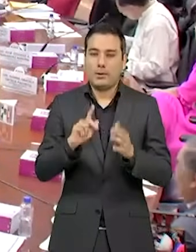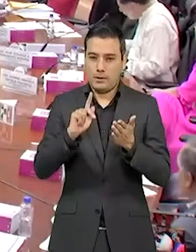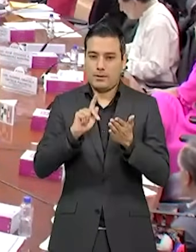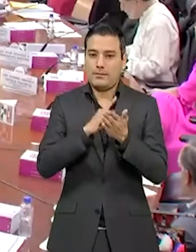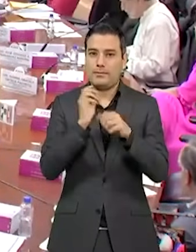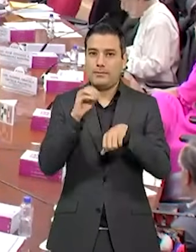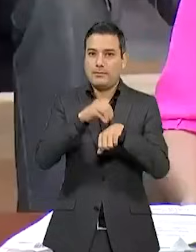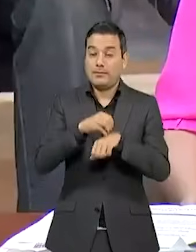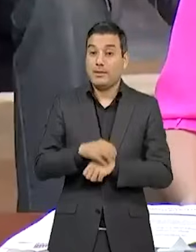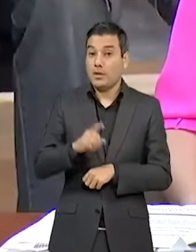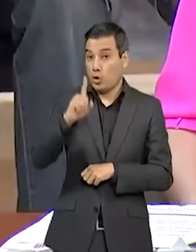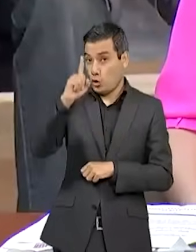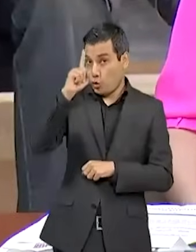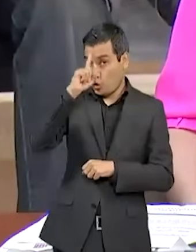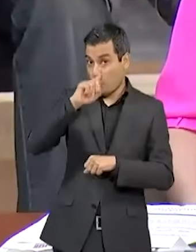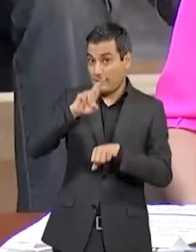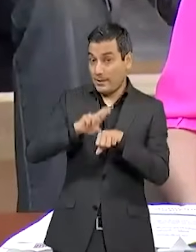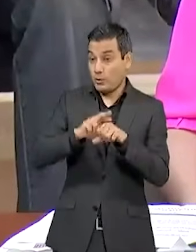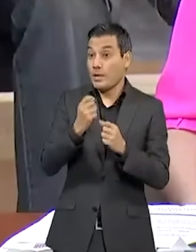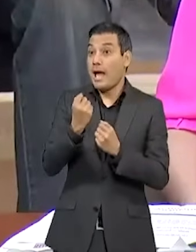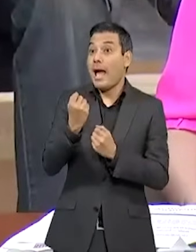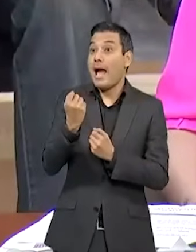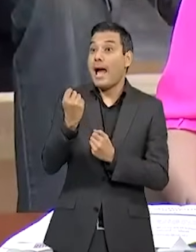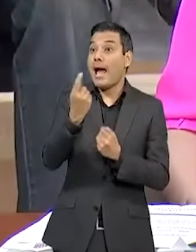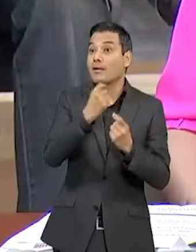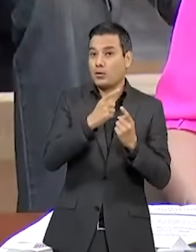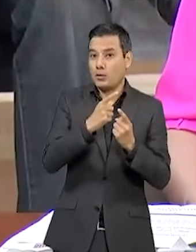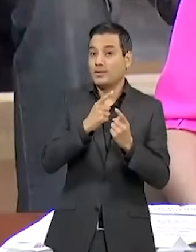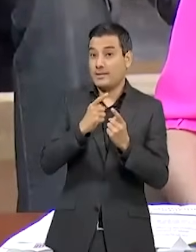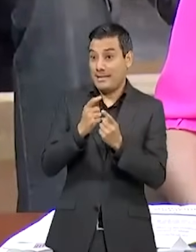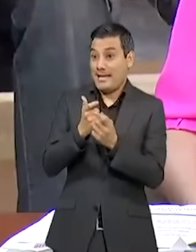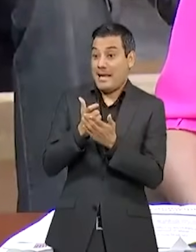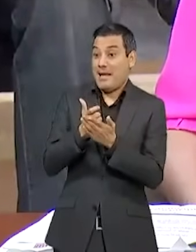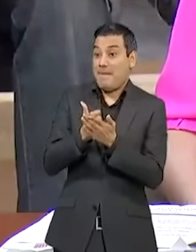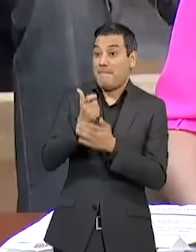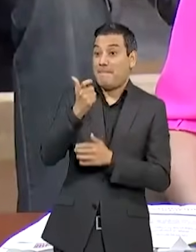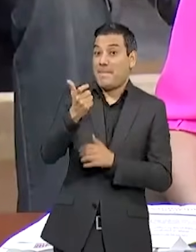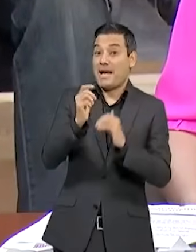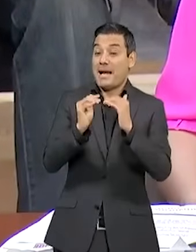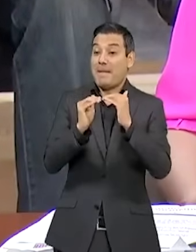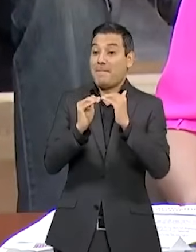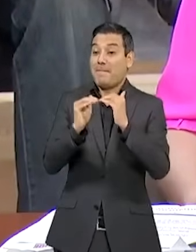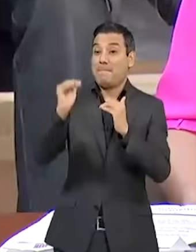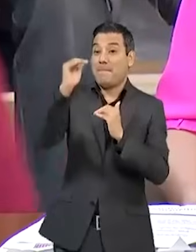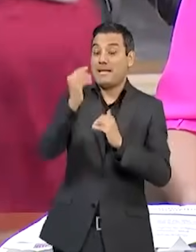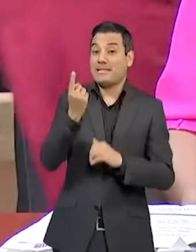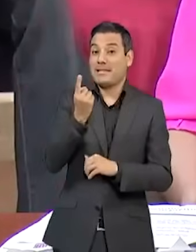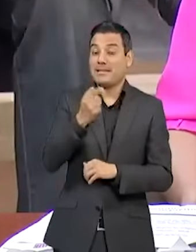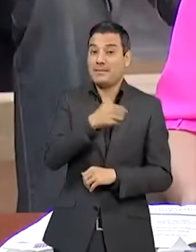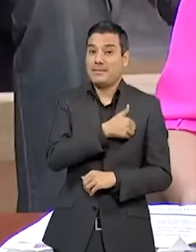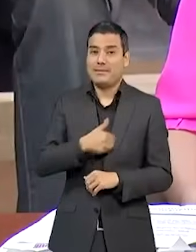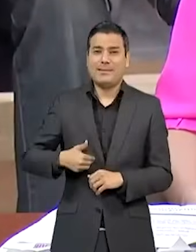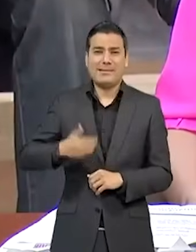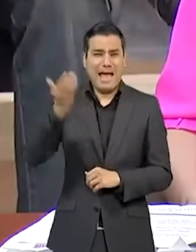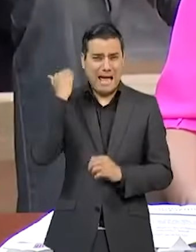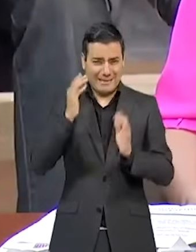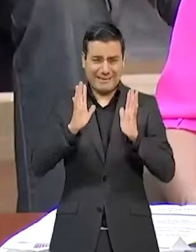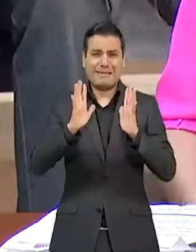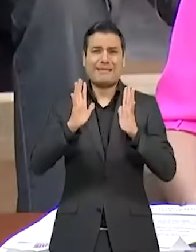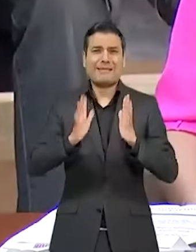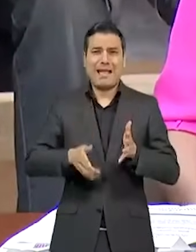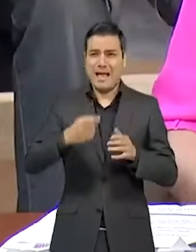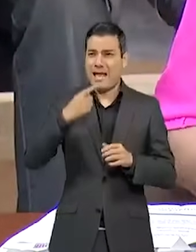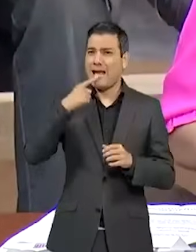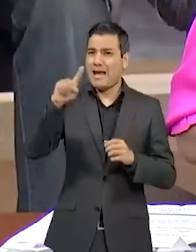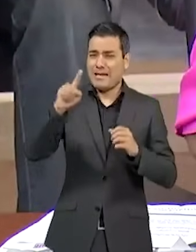Ganan más algunos consejeros y consejeras que el presidente de la República. Se ampararon, es público, hicieron procesos, una serie